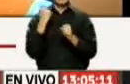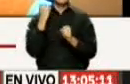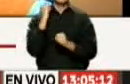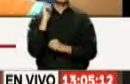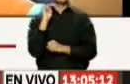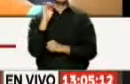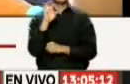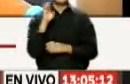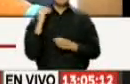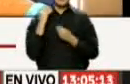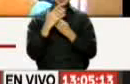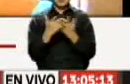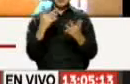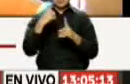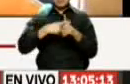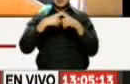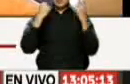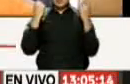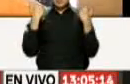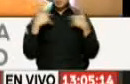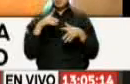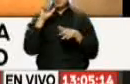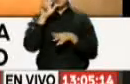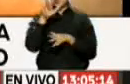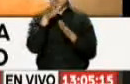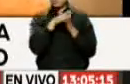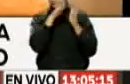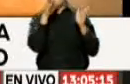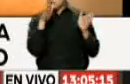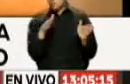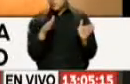INEC. En marzo, hace un trimestre.